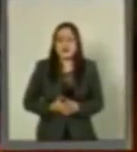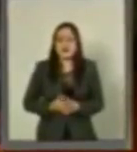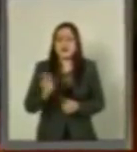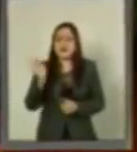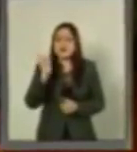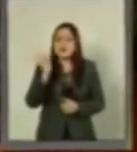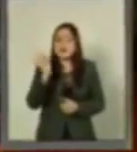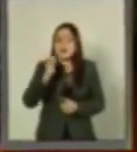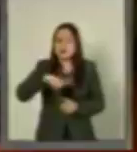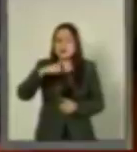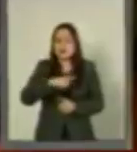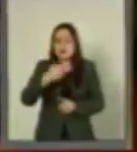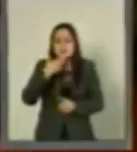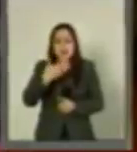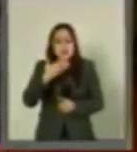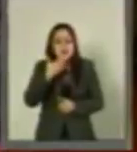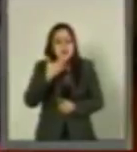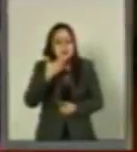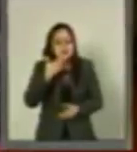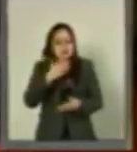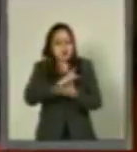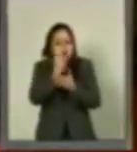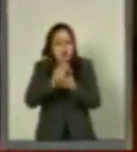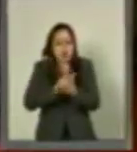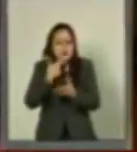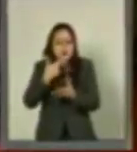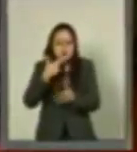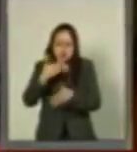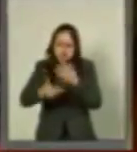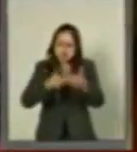que si van funcionando bien ciertos programas,